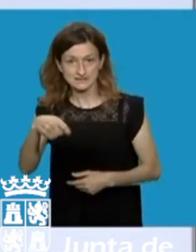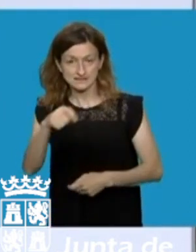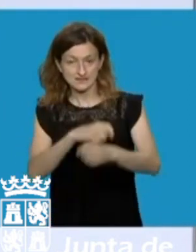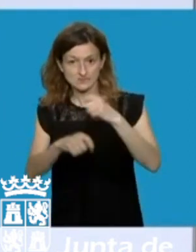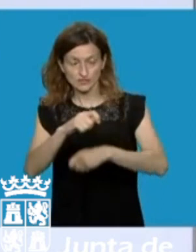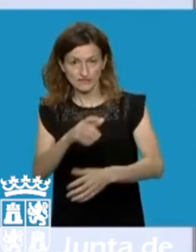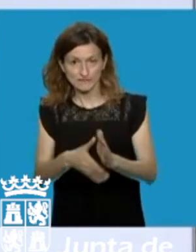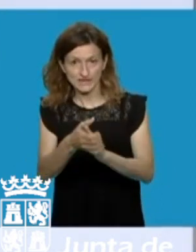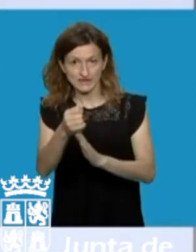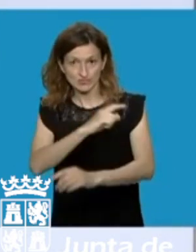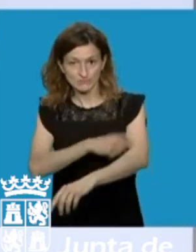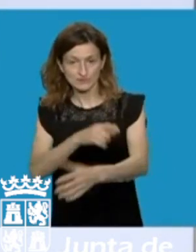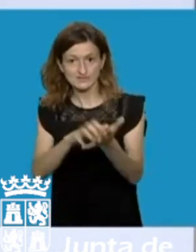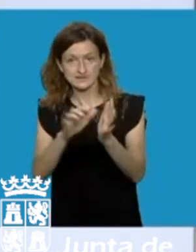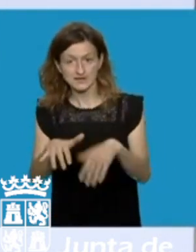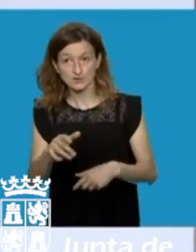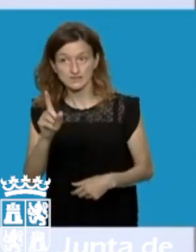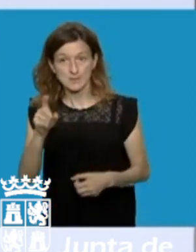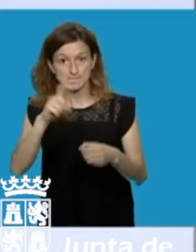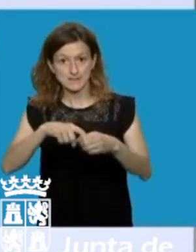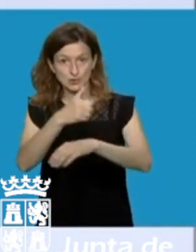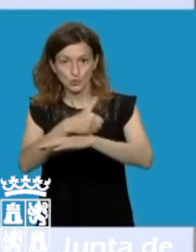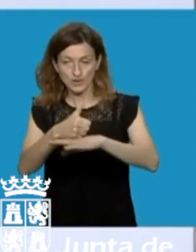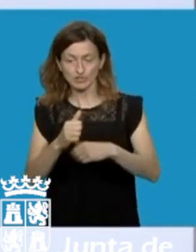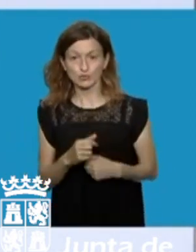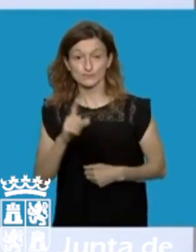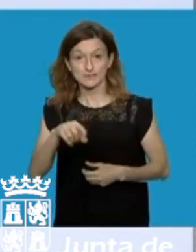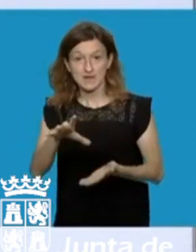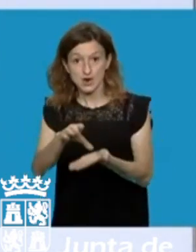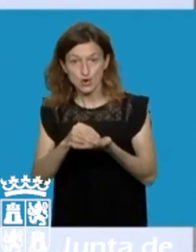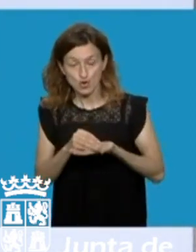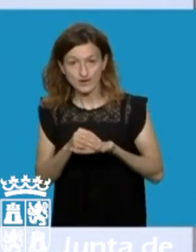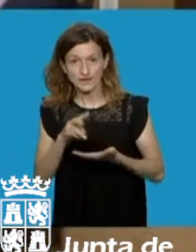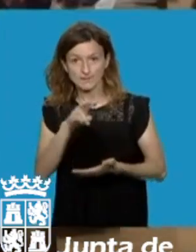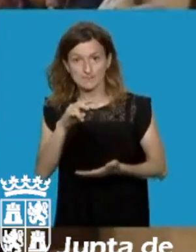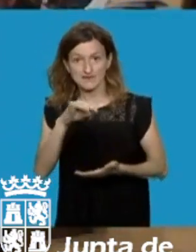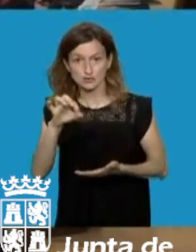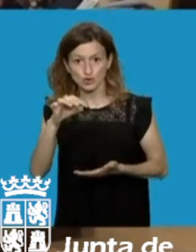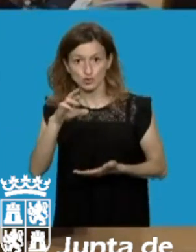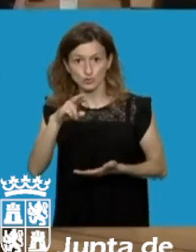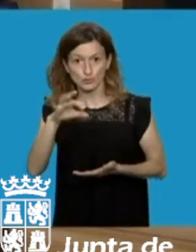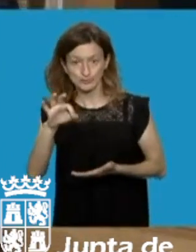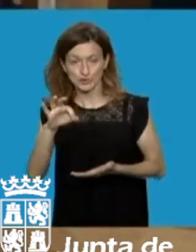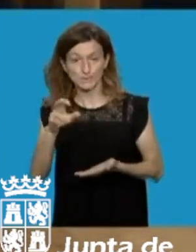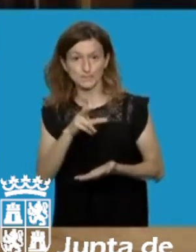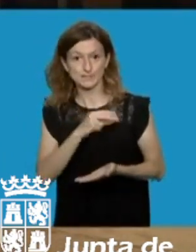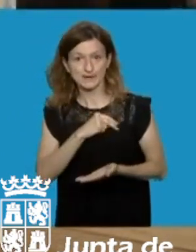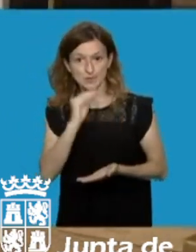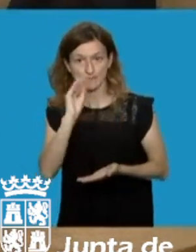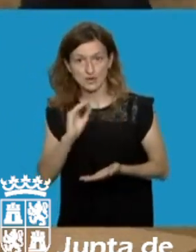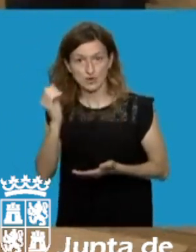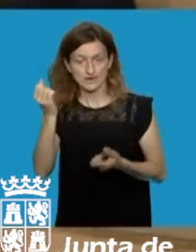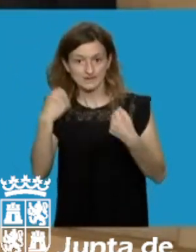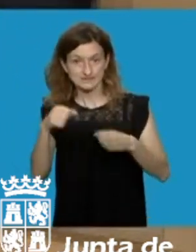Federaciones Deportivas de Castilla y León y miembro del jurado. Recoge el propio Víctor Rubio, premio a mejor